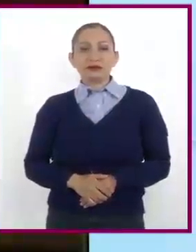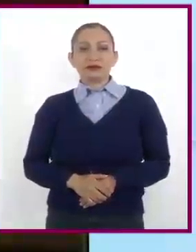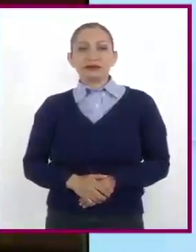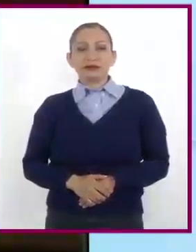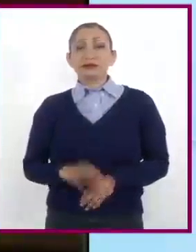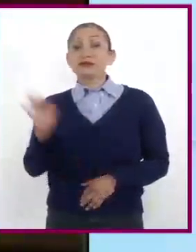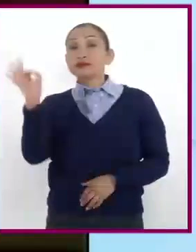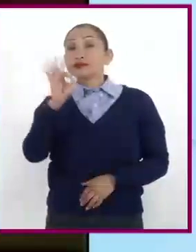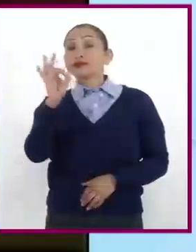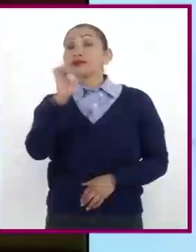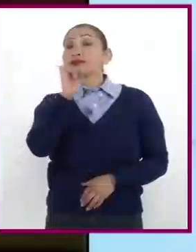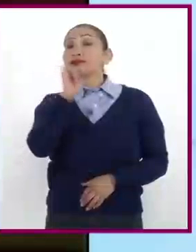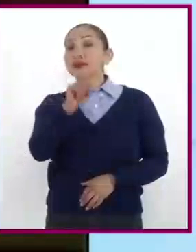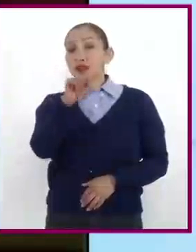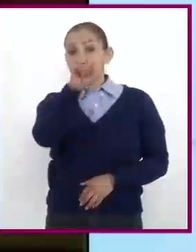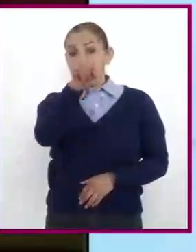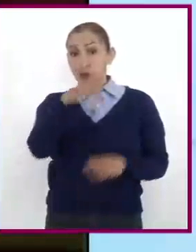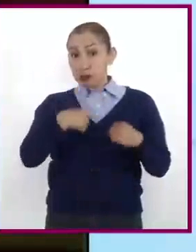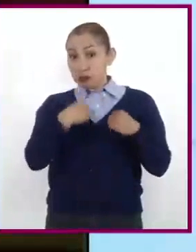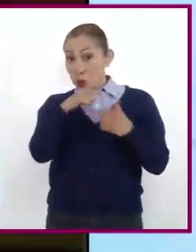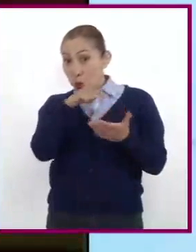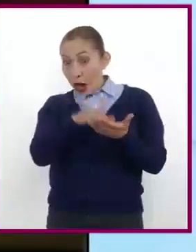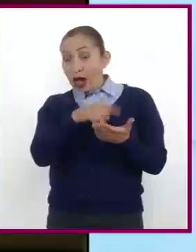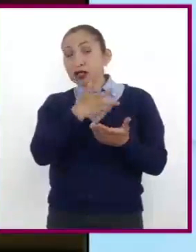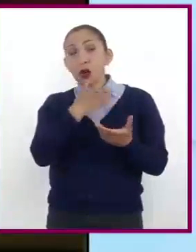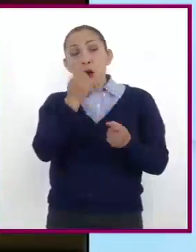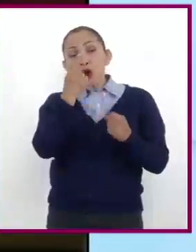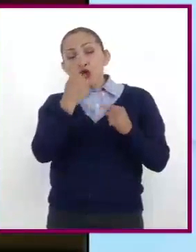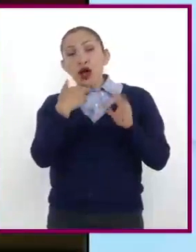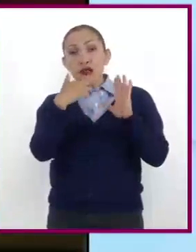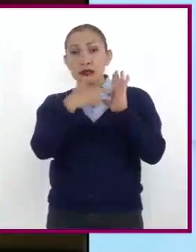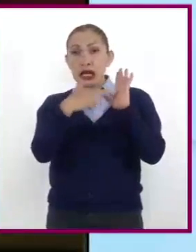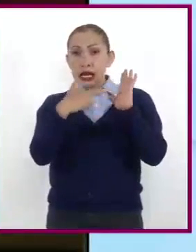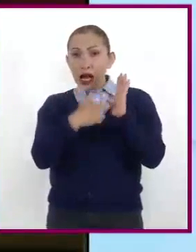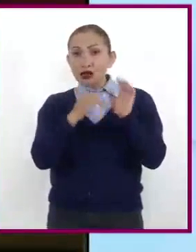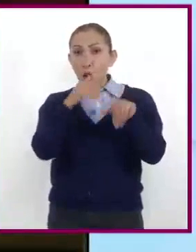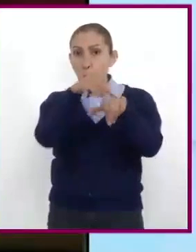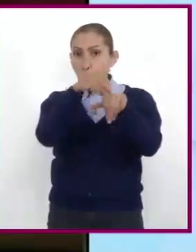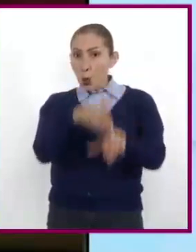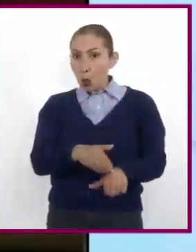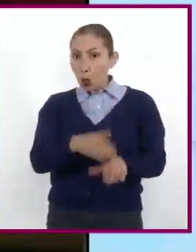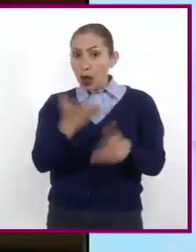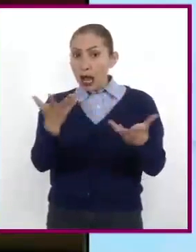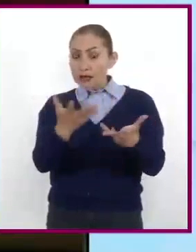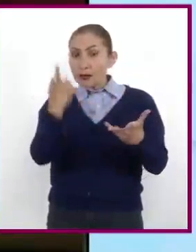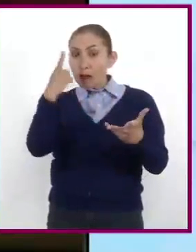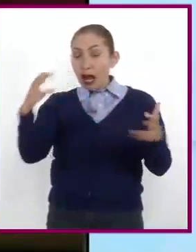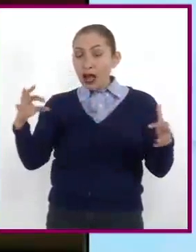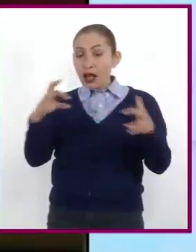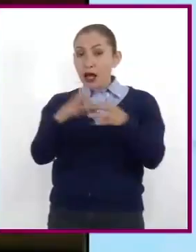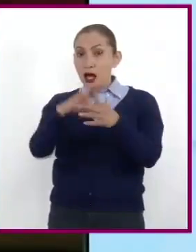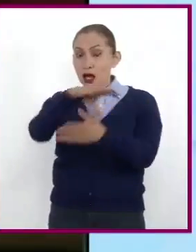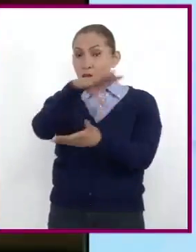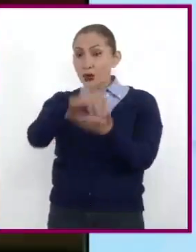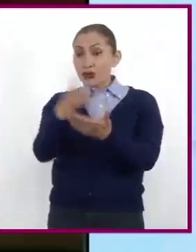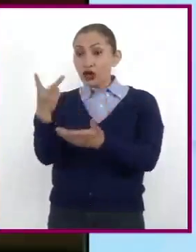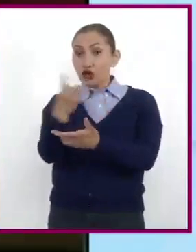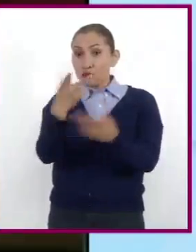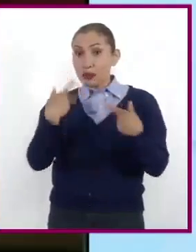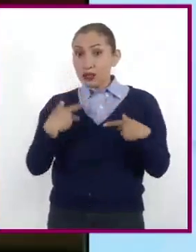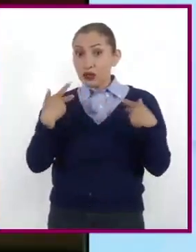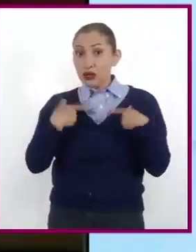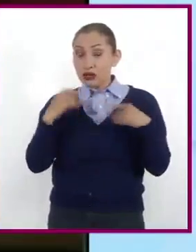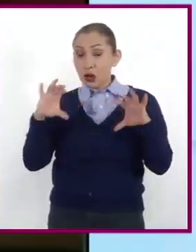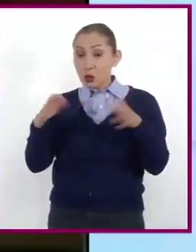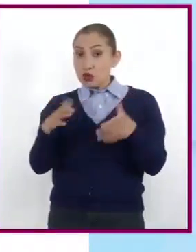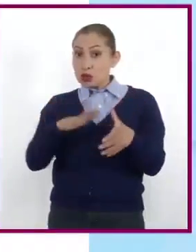Es probable que también en donde vives cumplan con ciertos rituales y normas para realizar la unión matrimonial de dos personas de